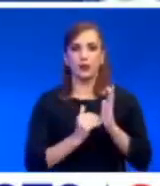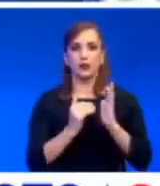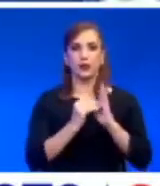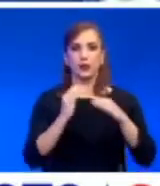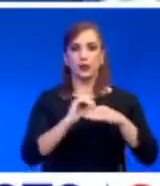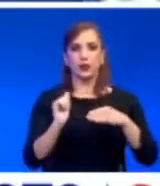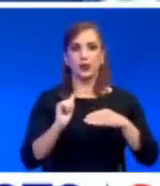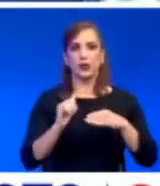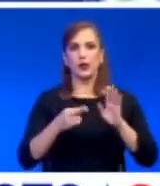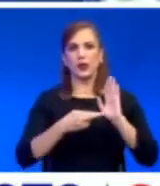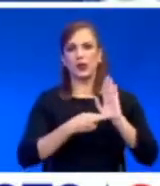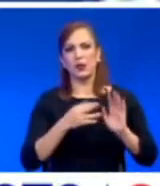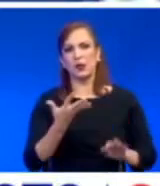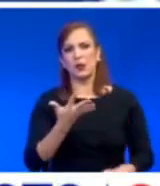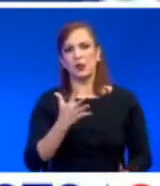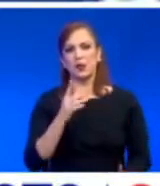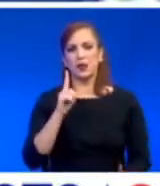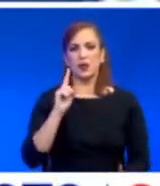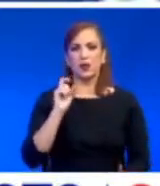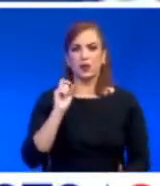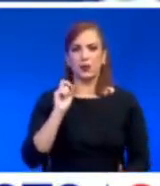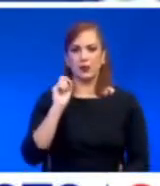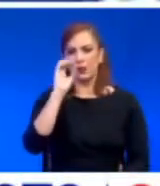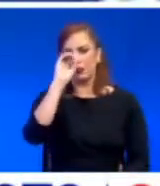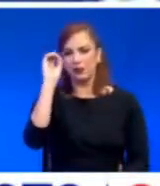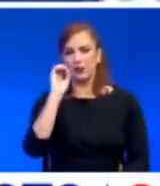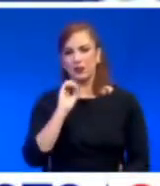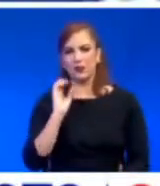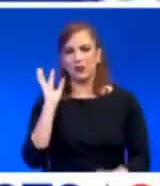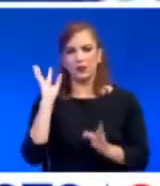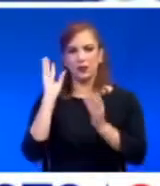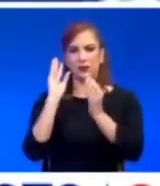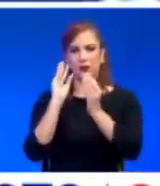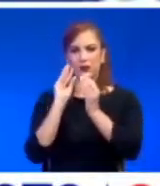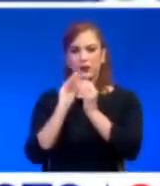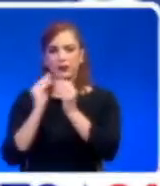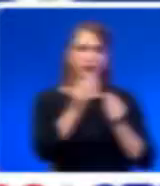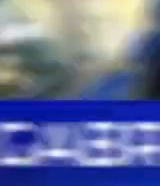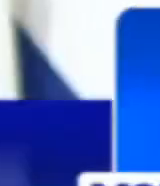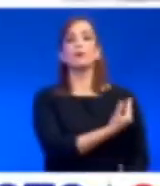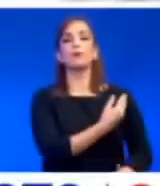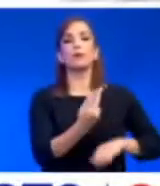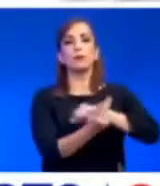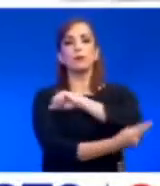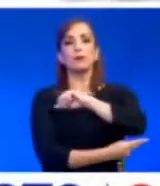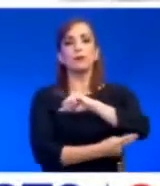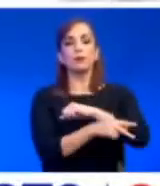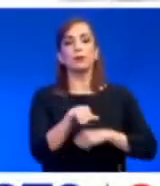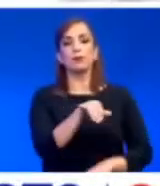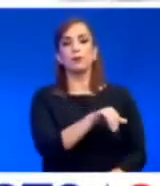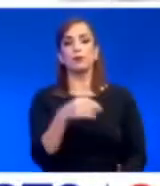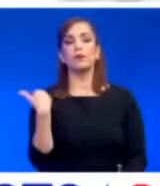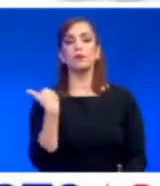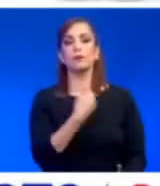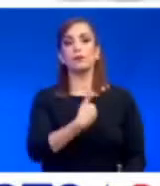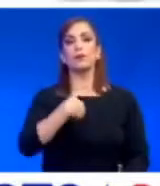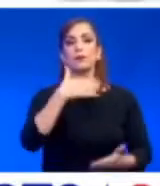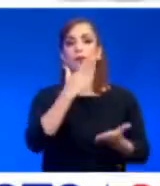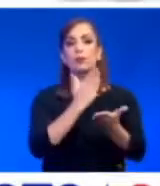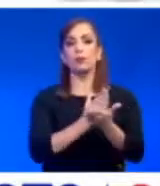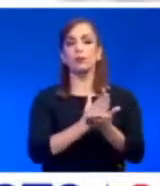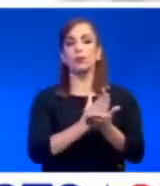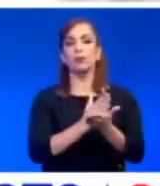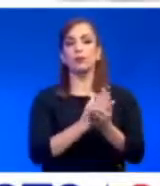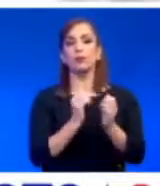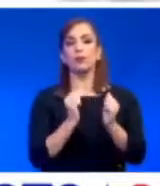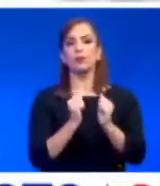más o menos el 1% del total de los ingresos del sector turístico. Igual nosotros tenemos un compromiso con Promptur